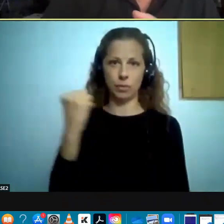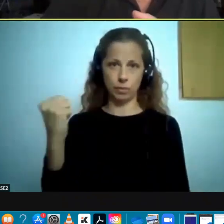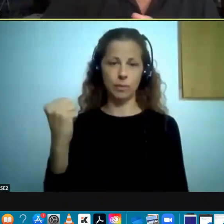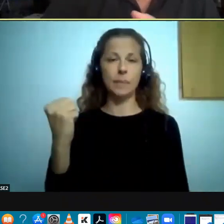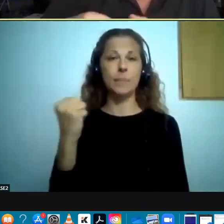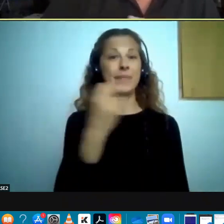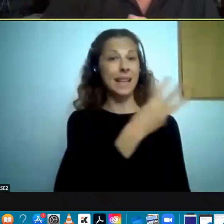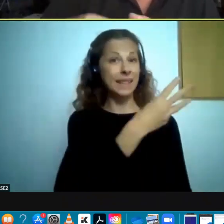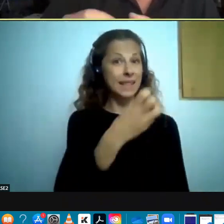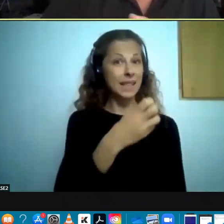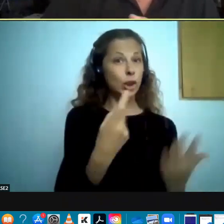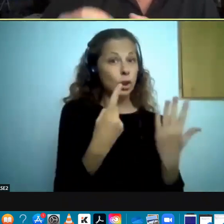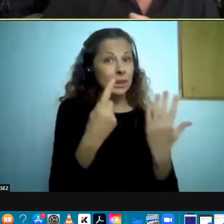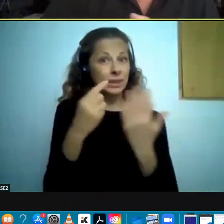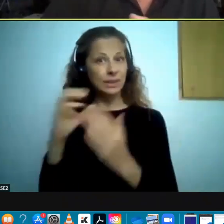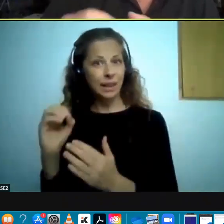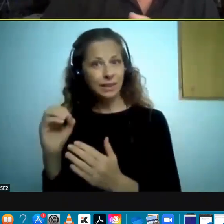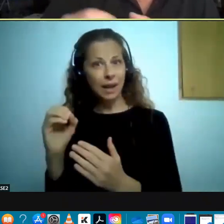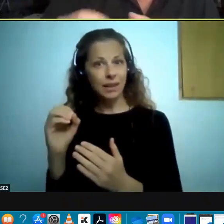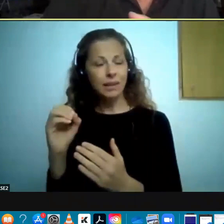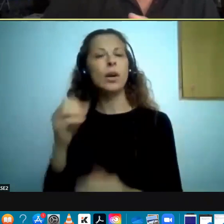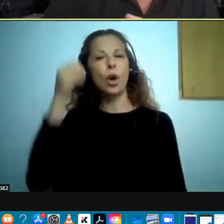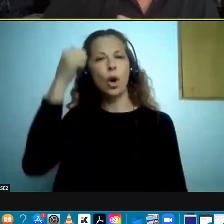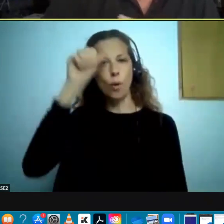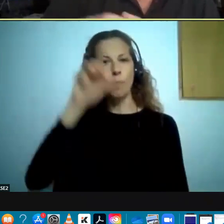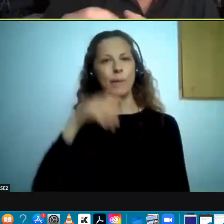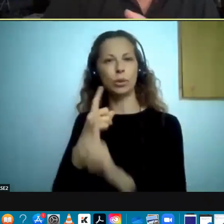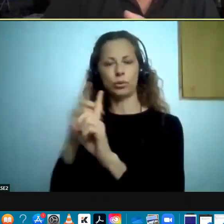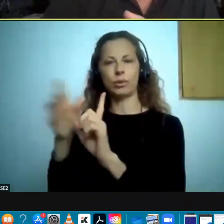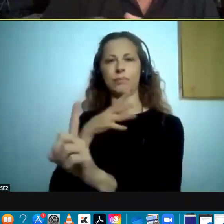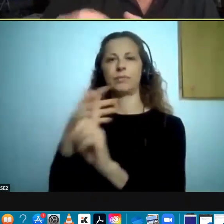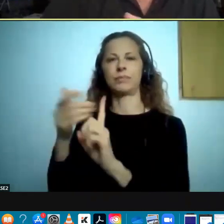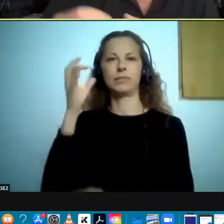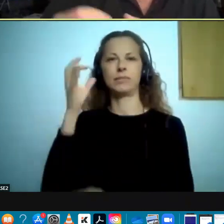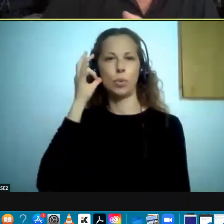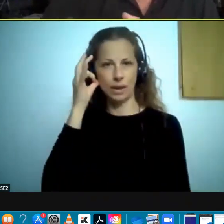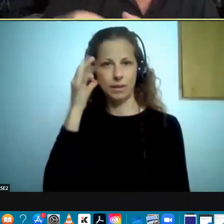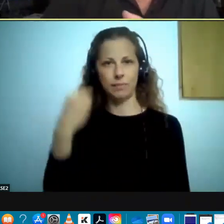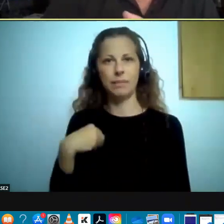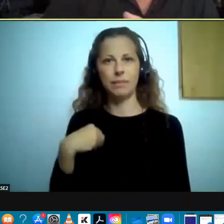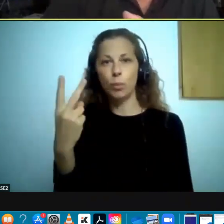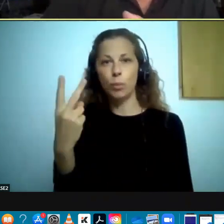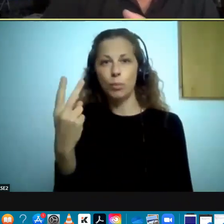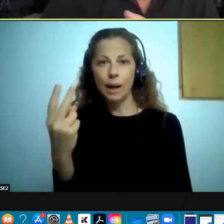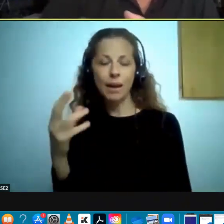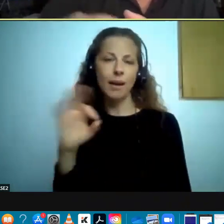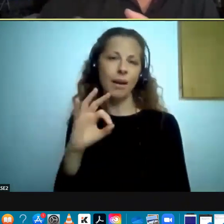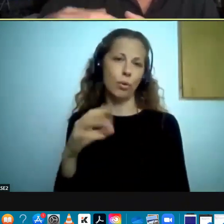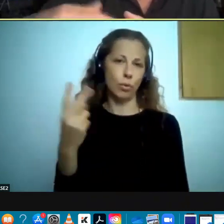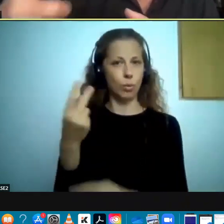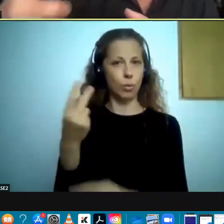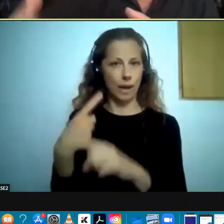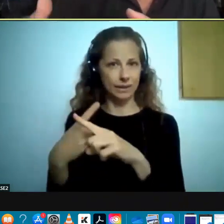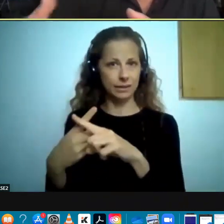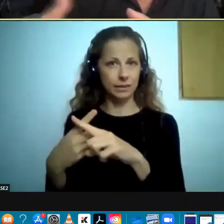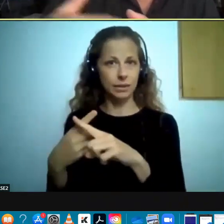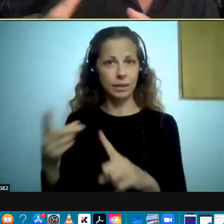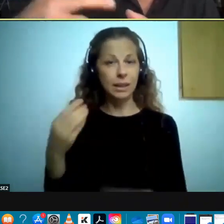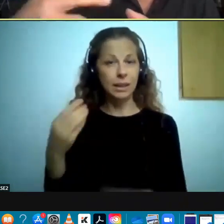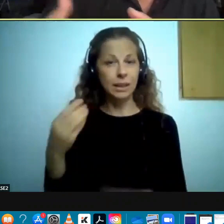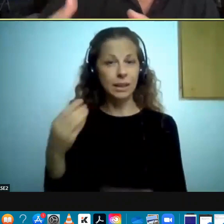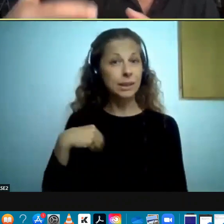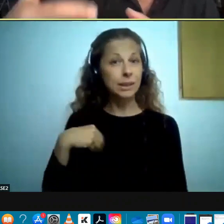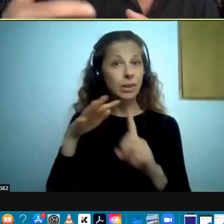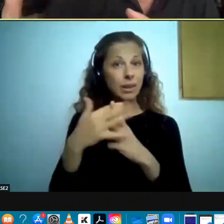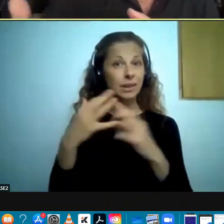esos 360 son producidos por hombres contra las mujeres con las que comparten o habían compartido una relación. Pues esa realidad sistemática que